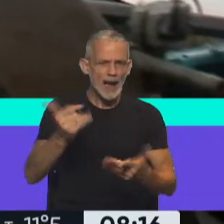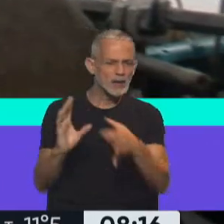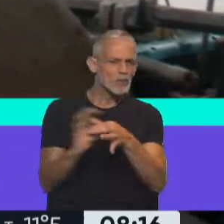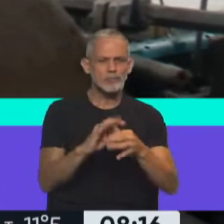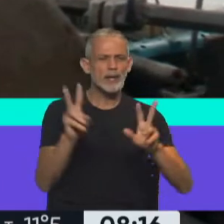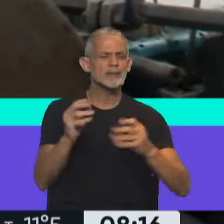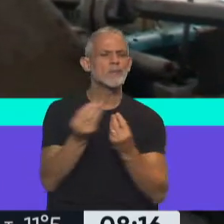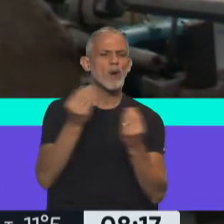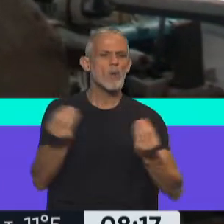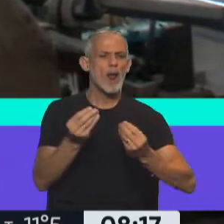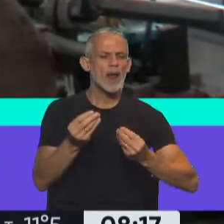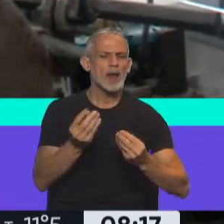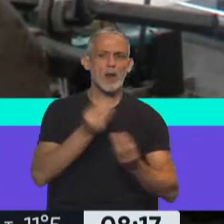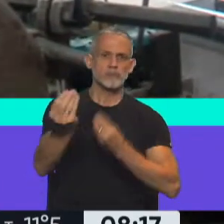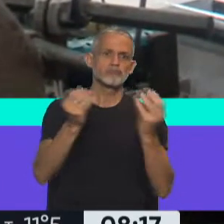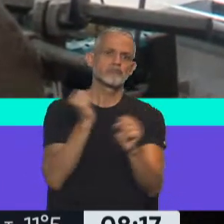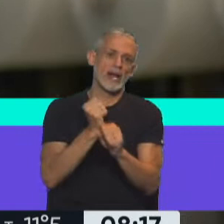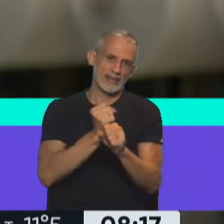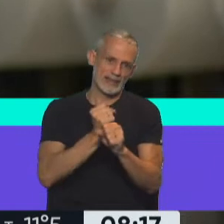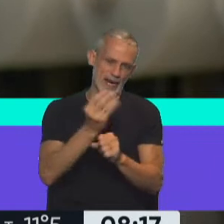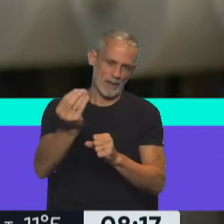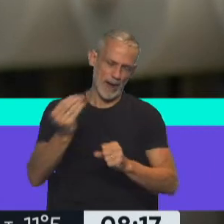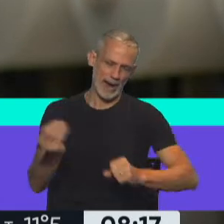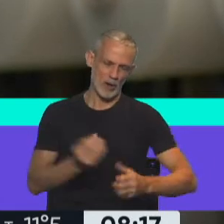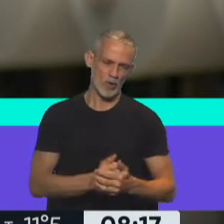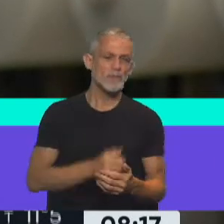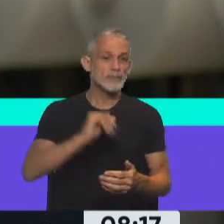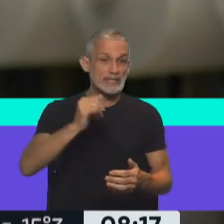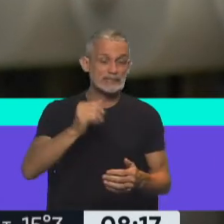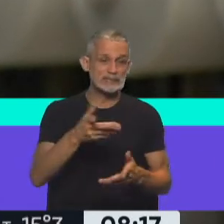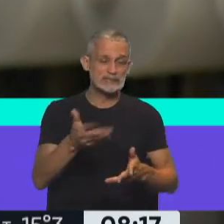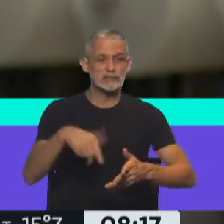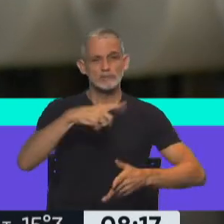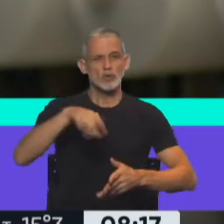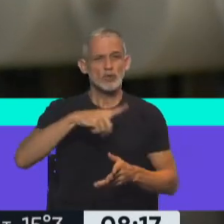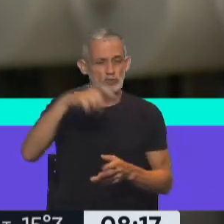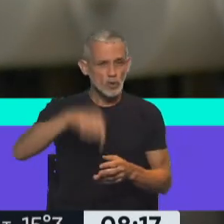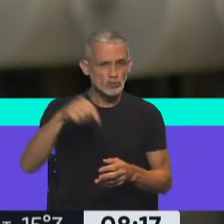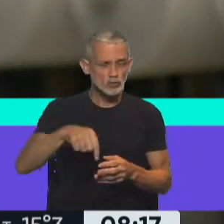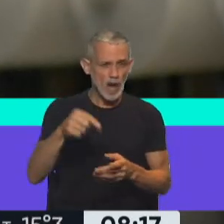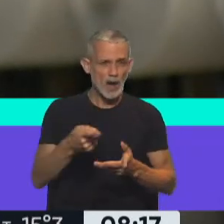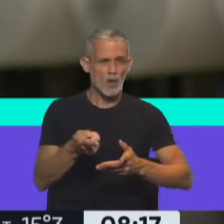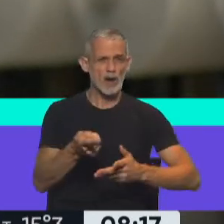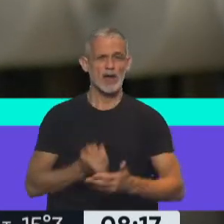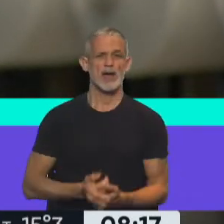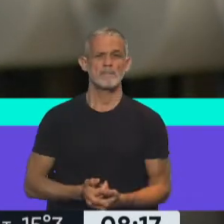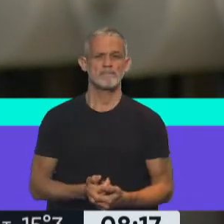relacionado a la generación de trabajo. No hay duda, en particular nosotros ahora